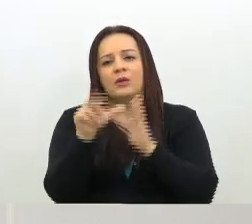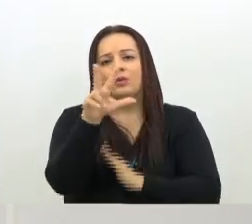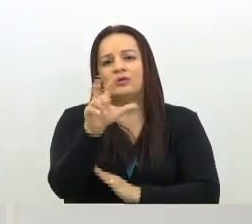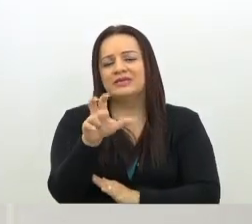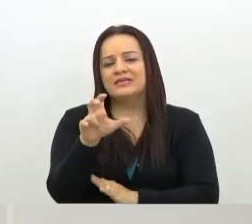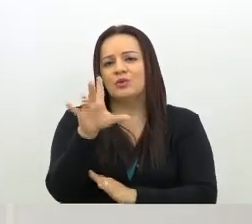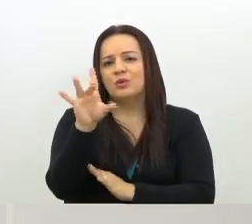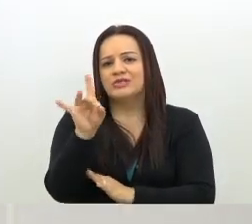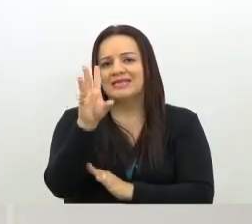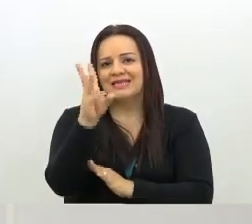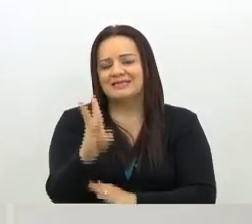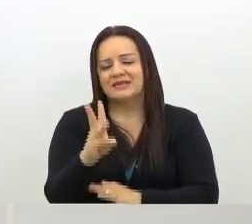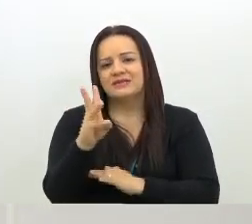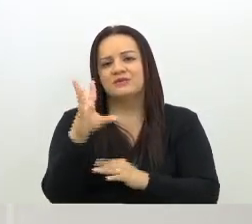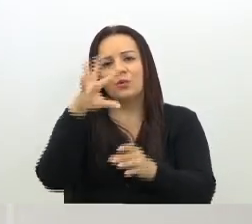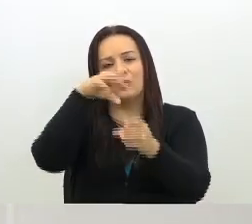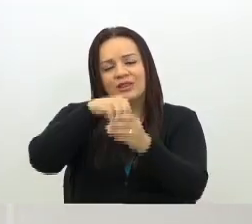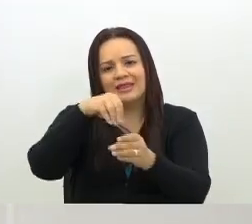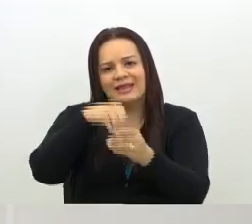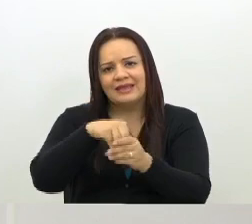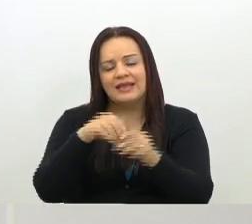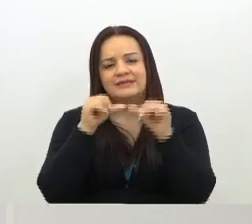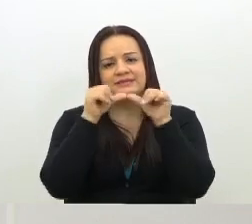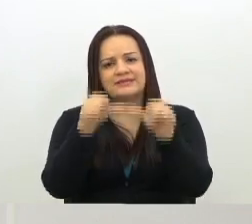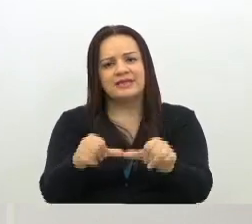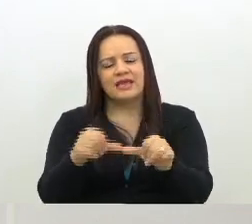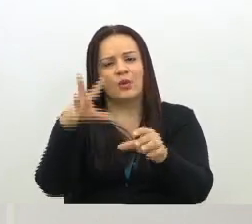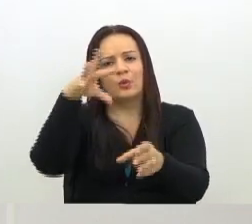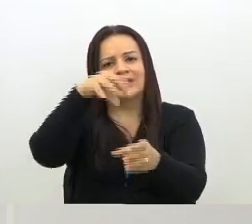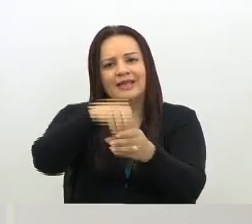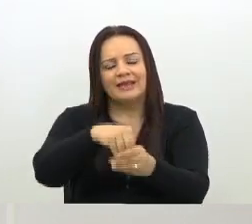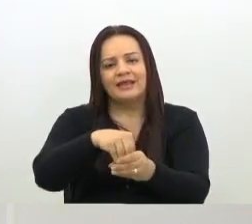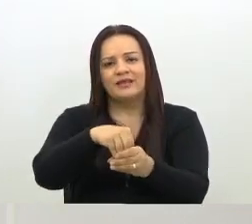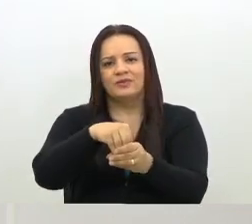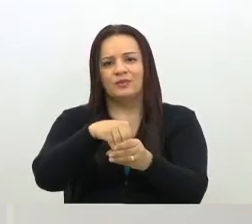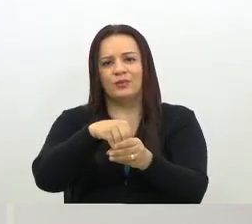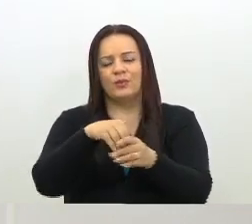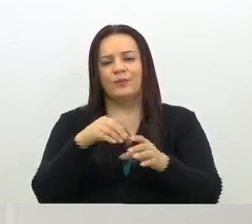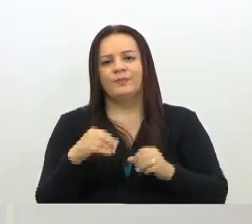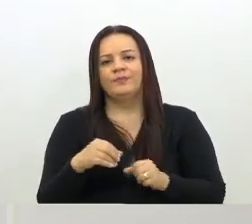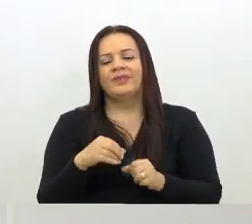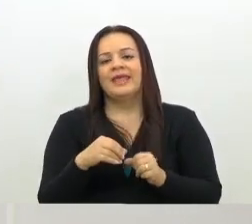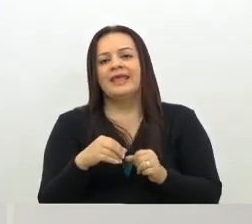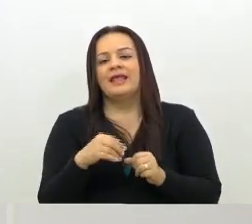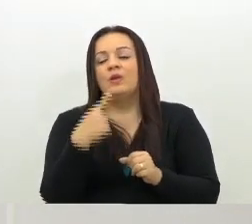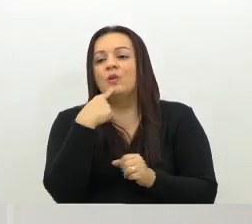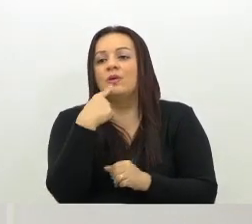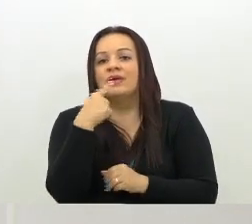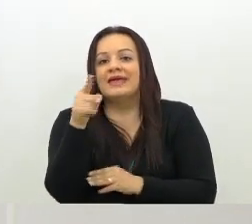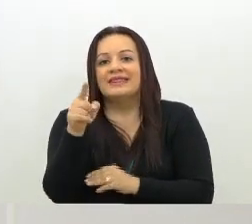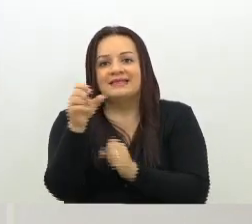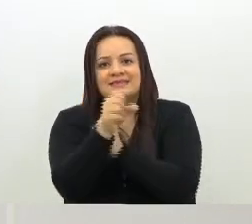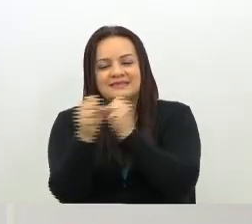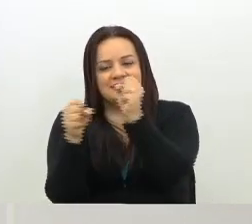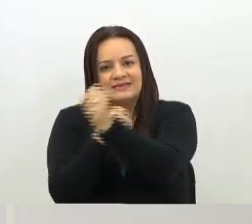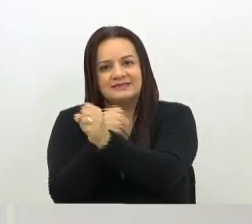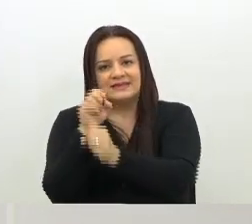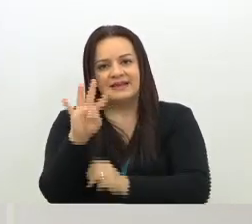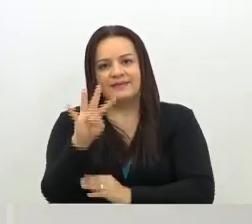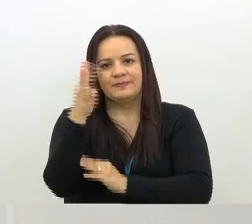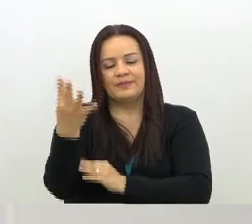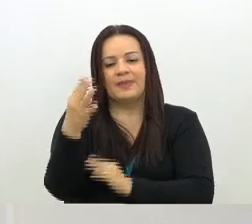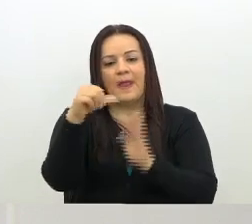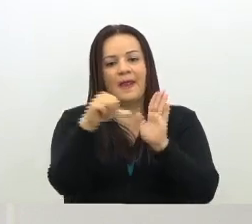contenía y sigue conteniendo la salvedad que hace la Sala en la